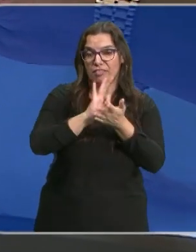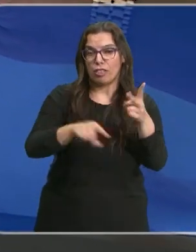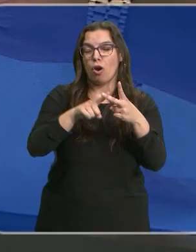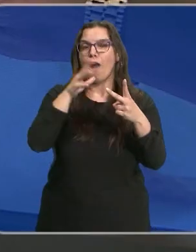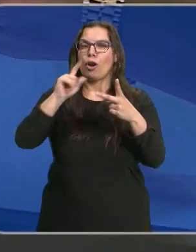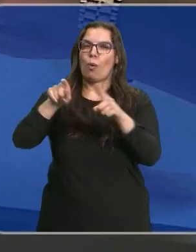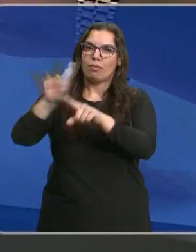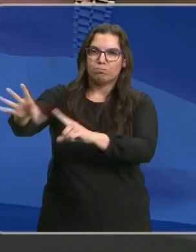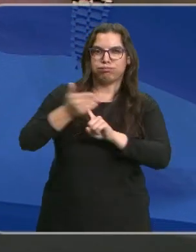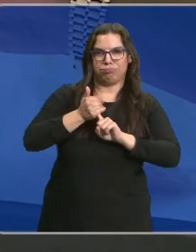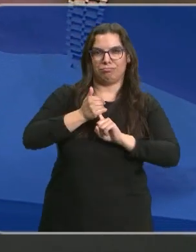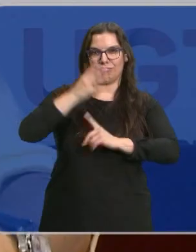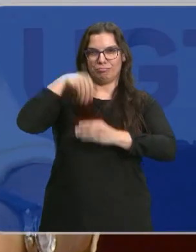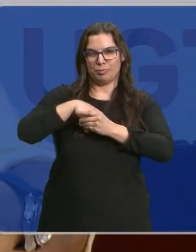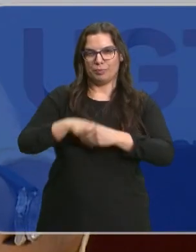ahora secuestrarlo.